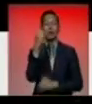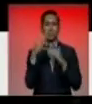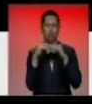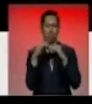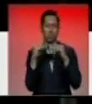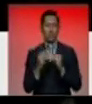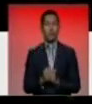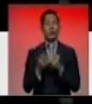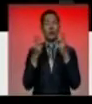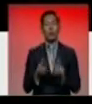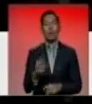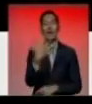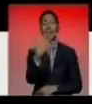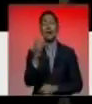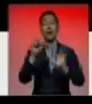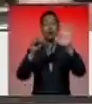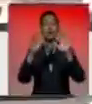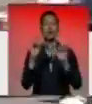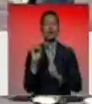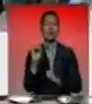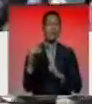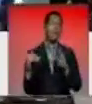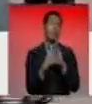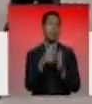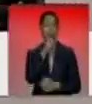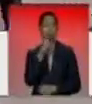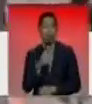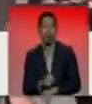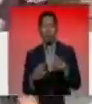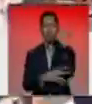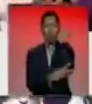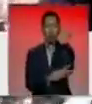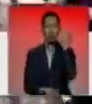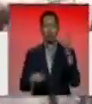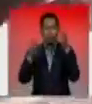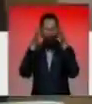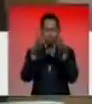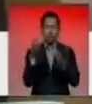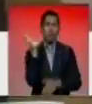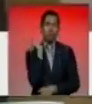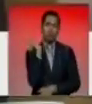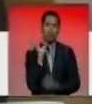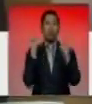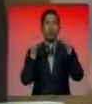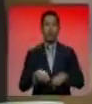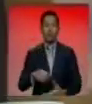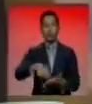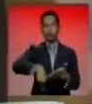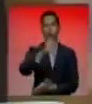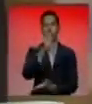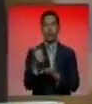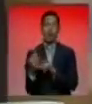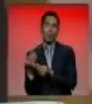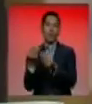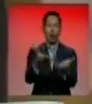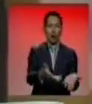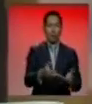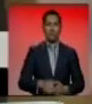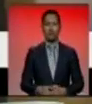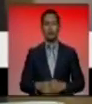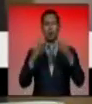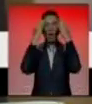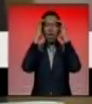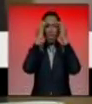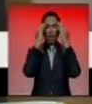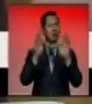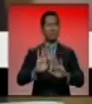cobertura a 560 mil adultos mayores en condición de pobreza y vulnerabilidad. Habrá que preocuparse de muchas otras cosas